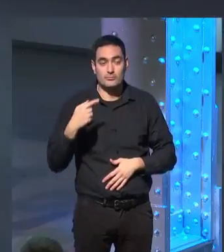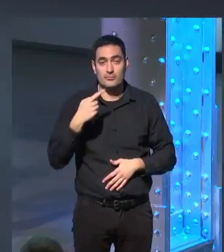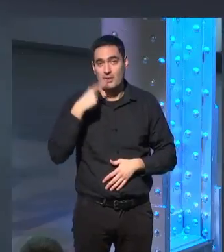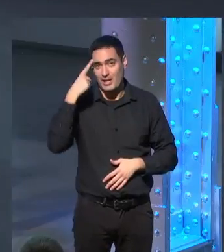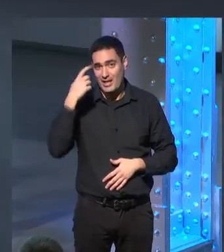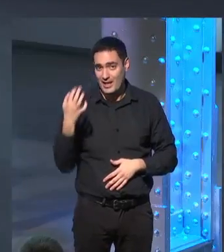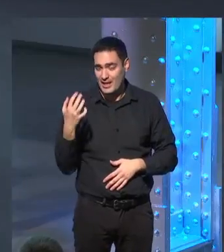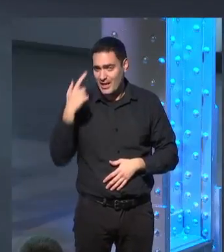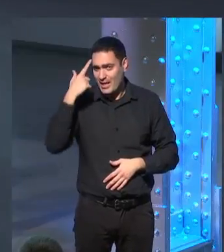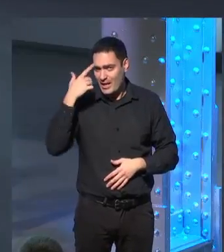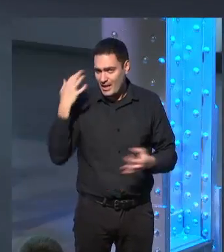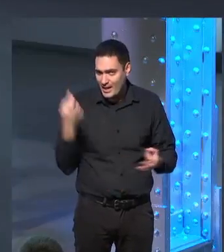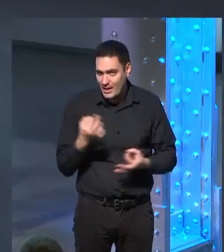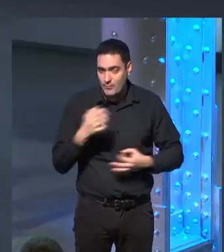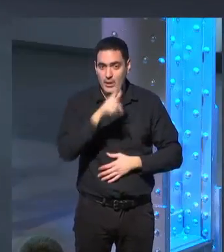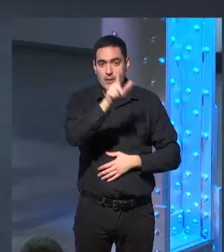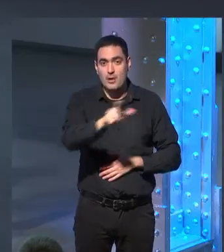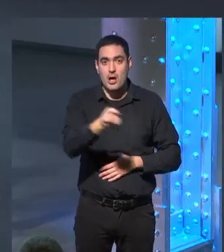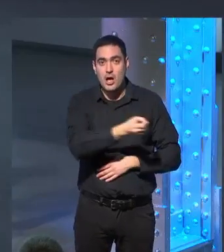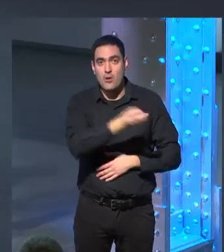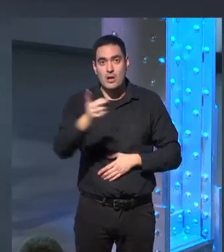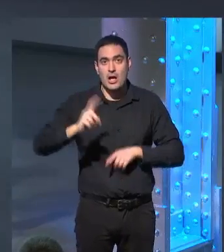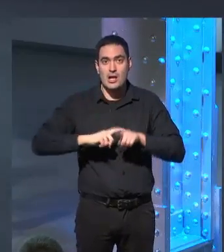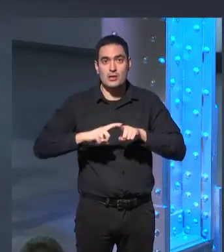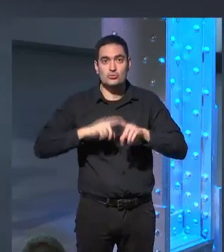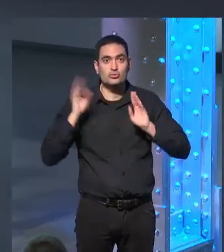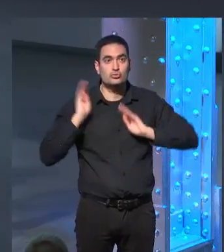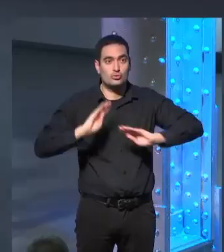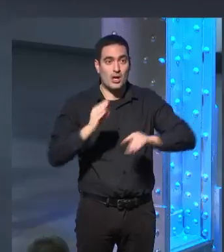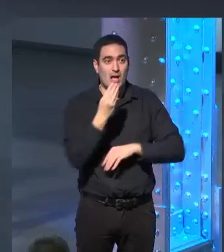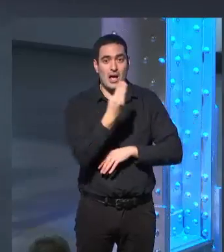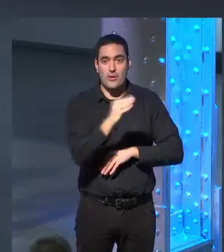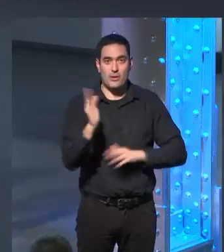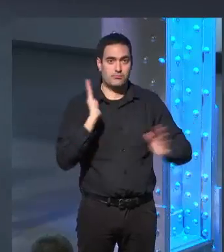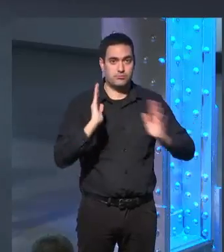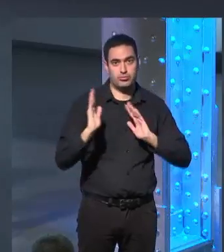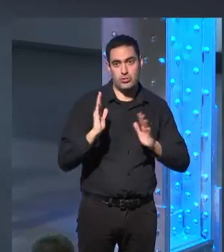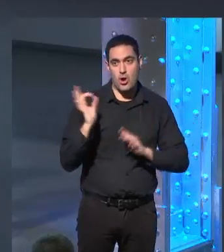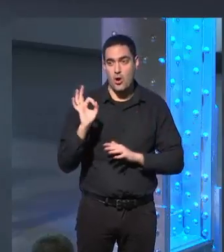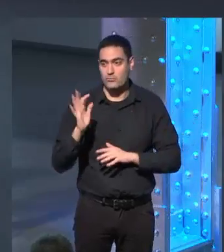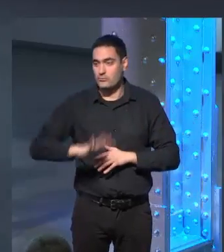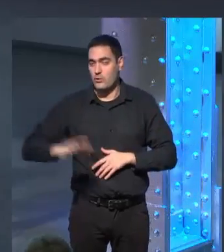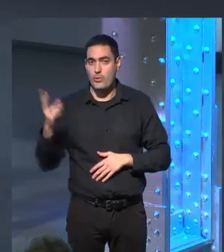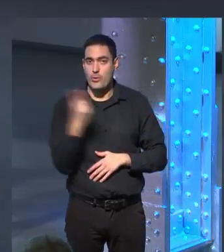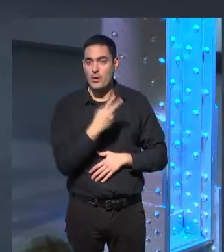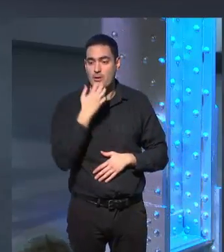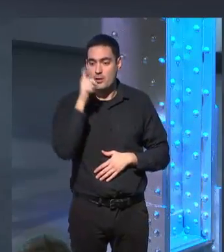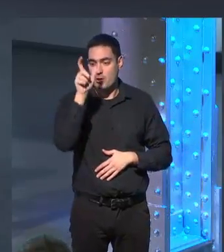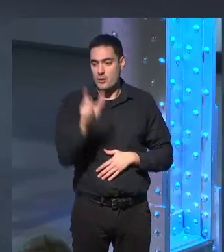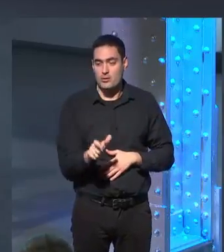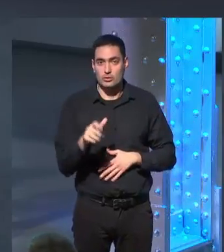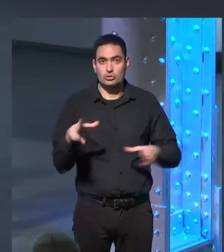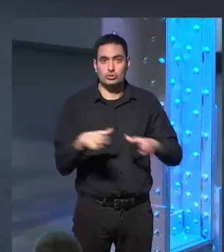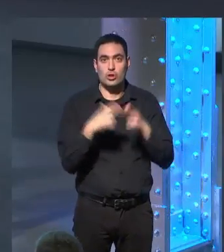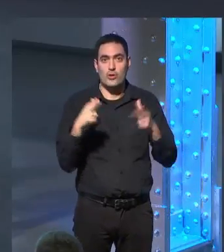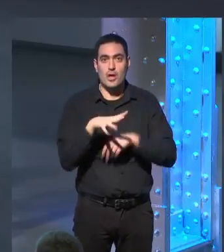Algunas personas que ya de por sí, por ser como son el adolescente, como es él, si es una persona que no tiene